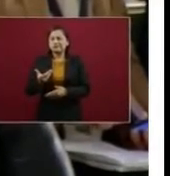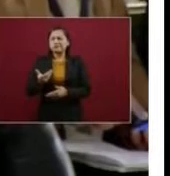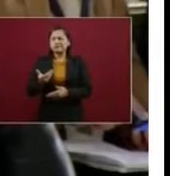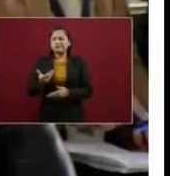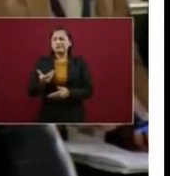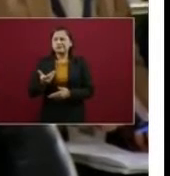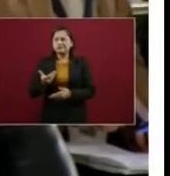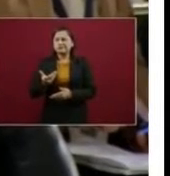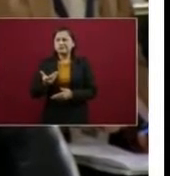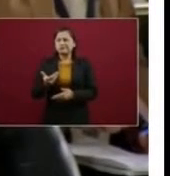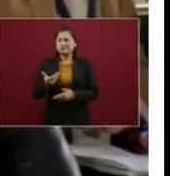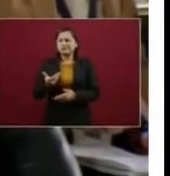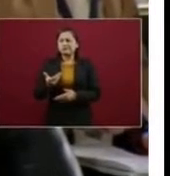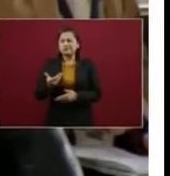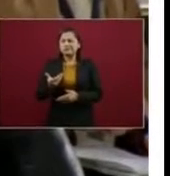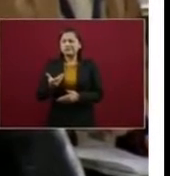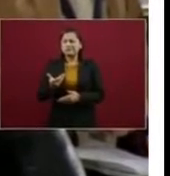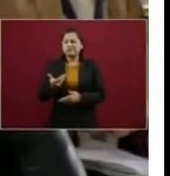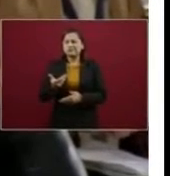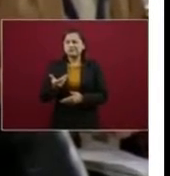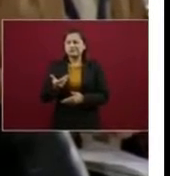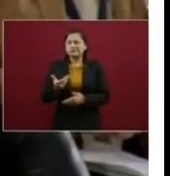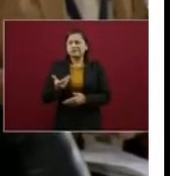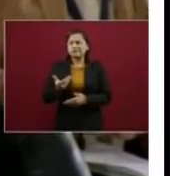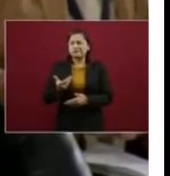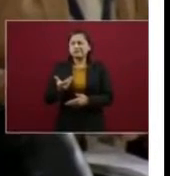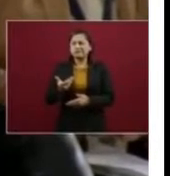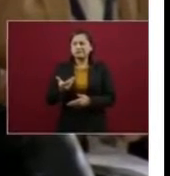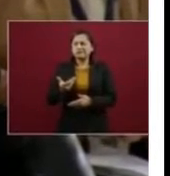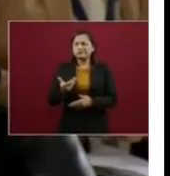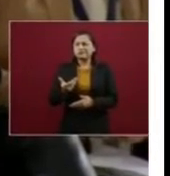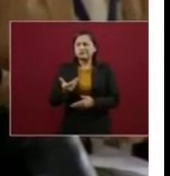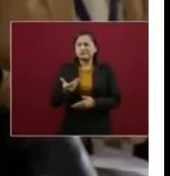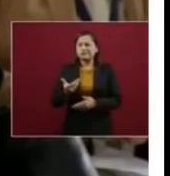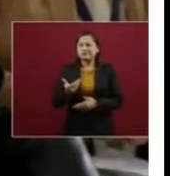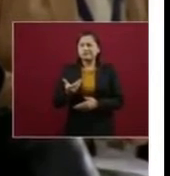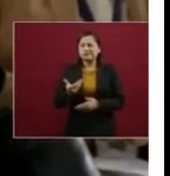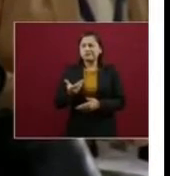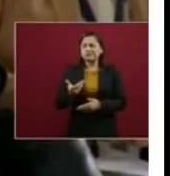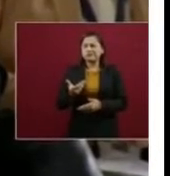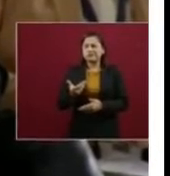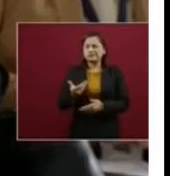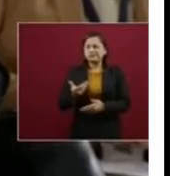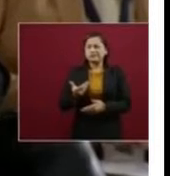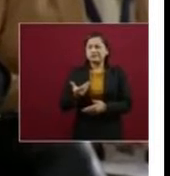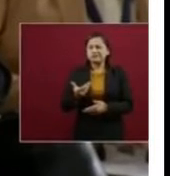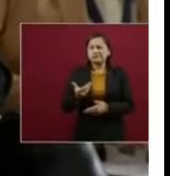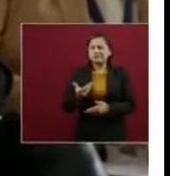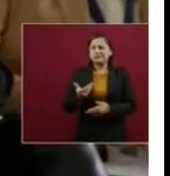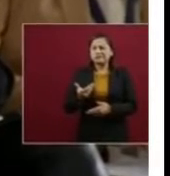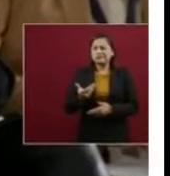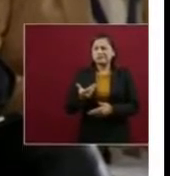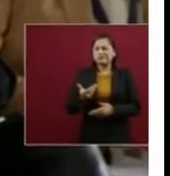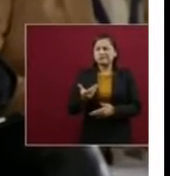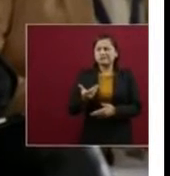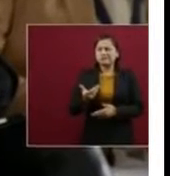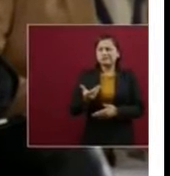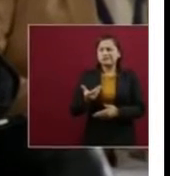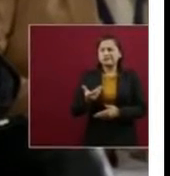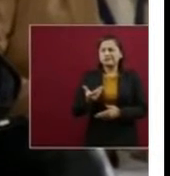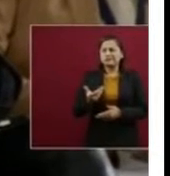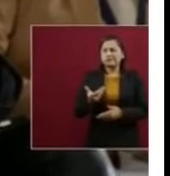Estoy diciendo que hemos mantenido los niveles que existían anteriormente o se revirtió la tendencia que traíamos sobre el delito de